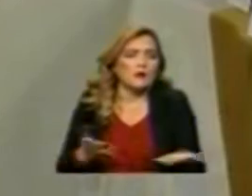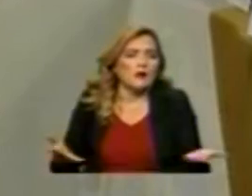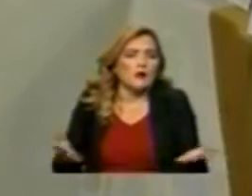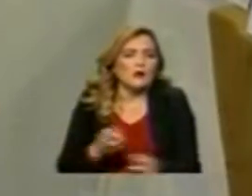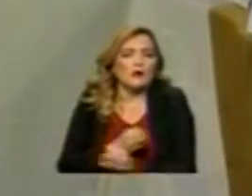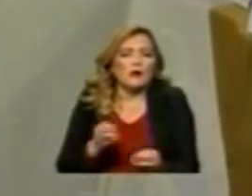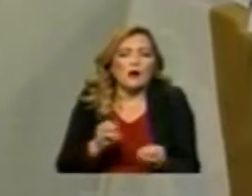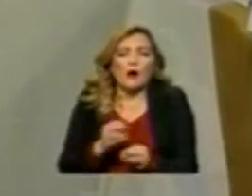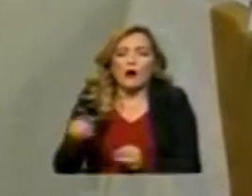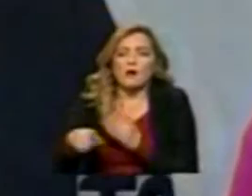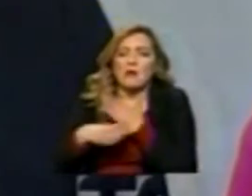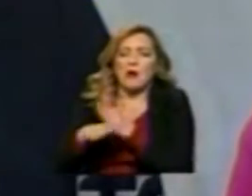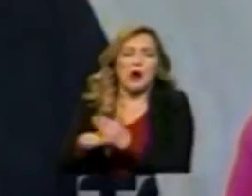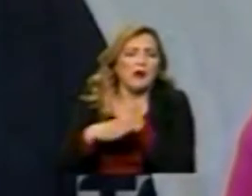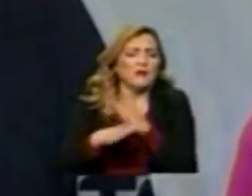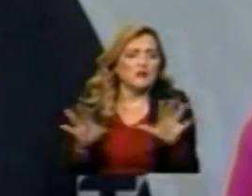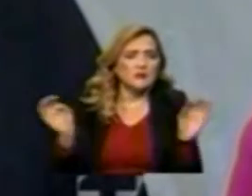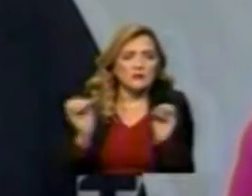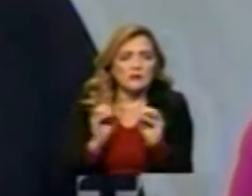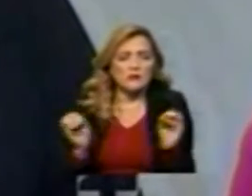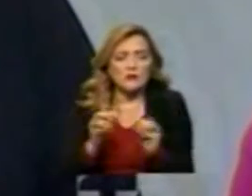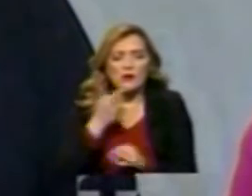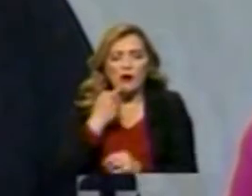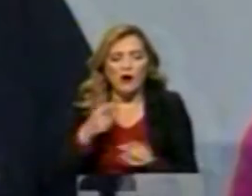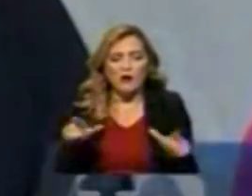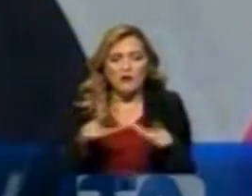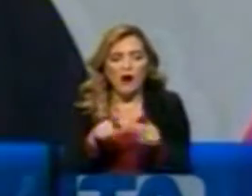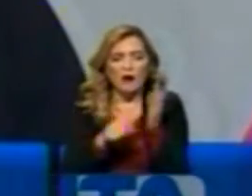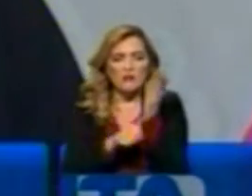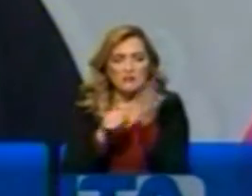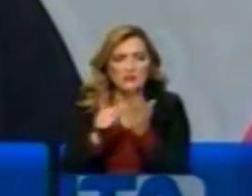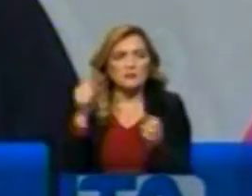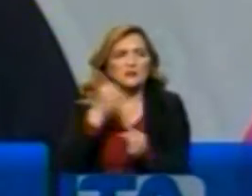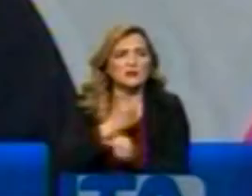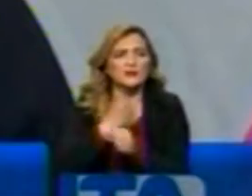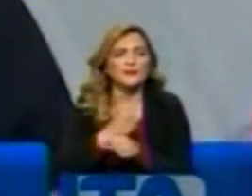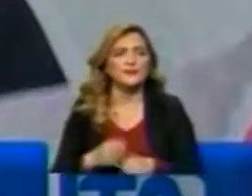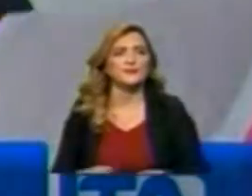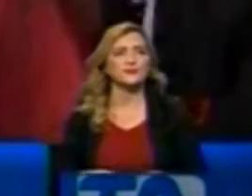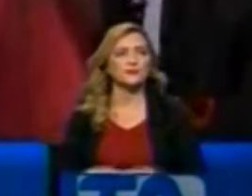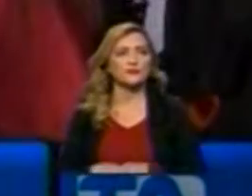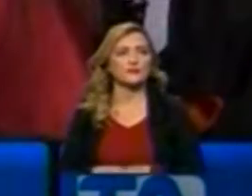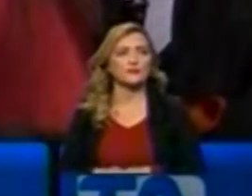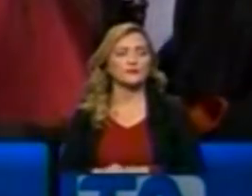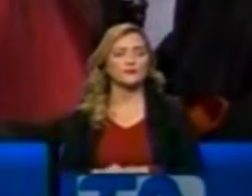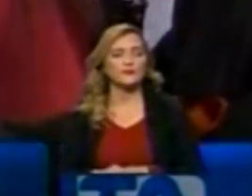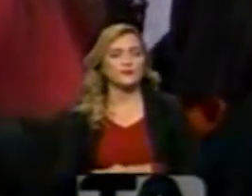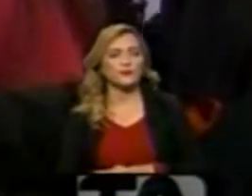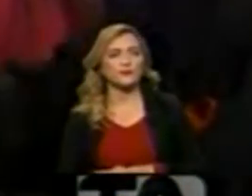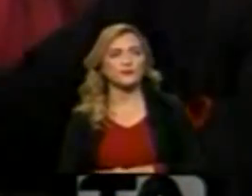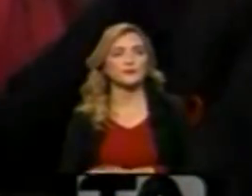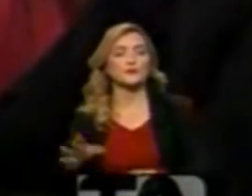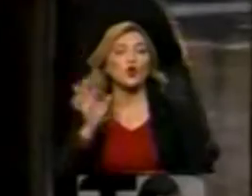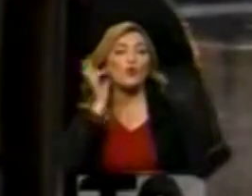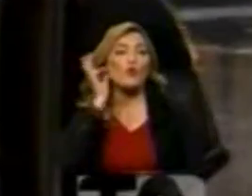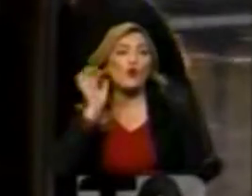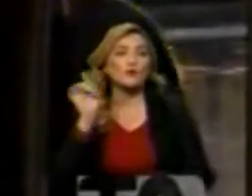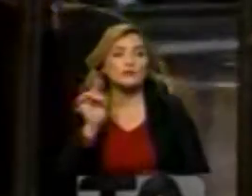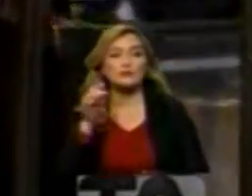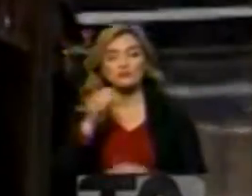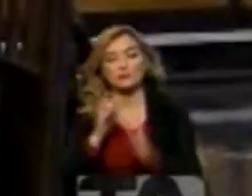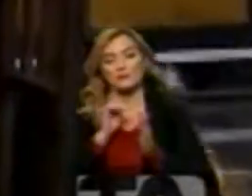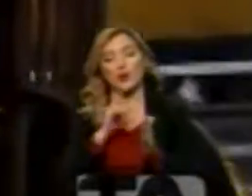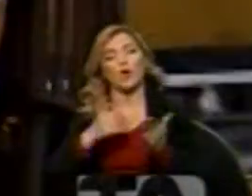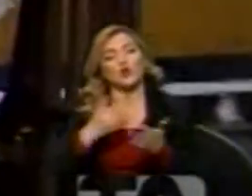que lo inhabilite. Tal como lo certificó el Ministerio de Trabajo. Sobre esto, Yanine Cruz presentó